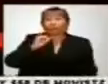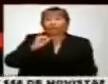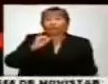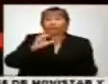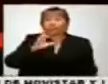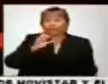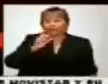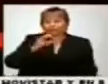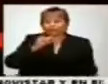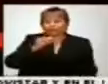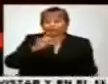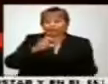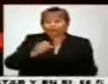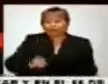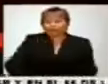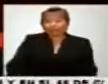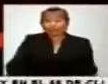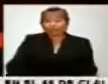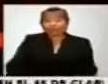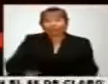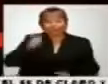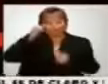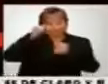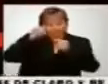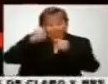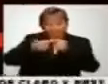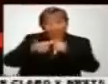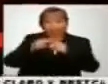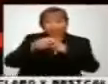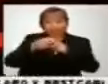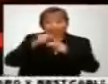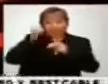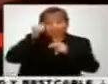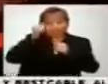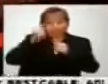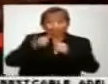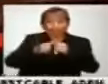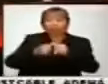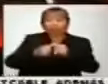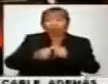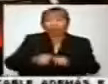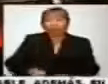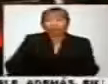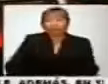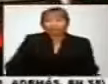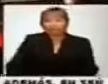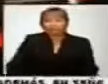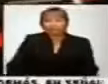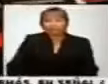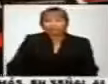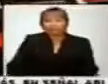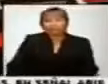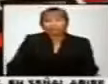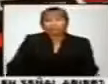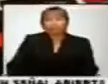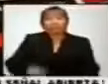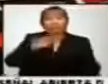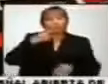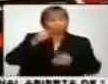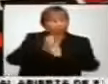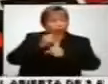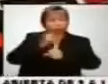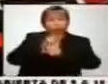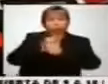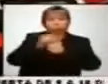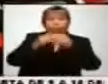Bueno, ahora recién se acuerda entonces. Recién lo recuerdo, me ha hecho recordar. El consorcio Hilo fue una obra que